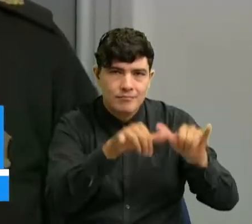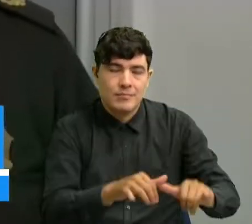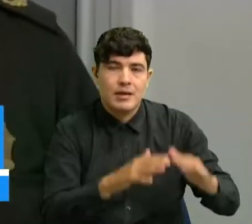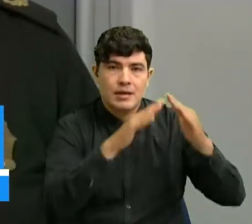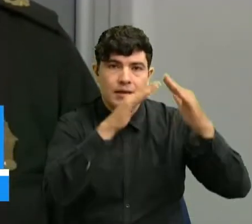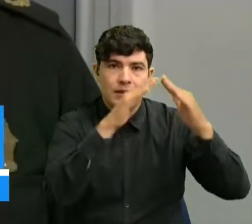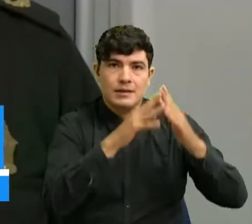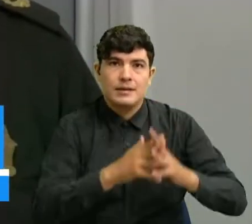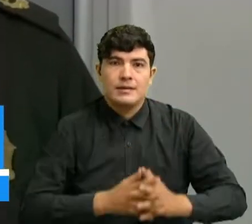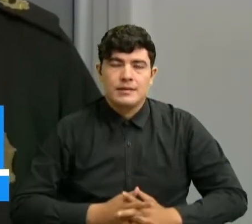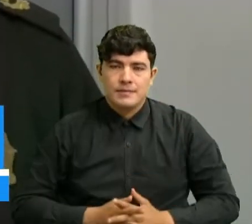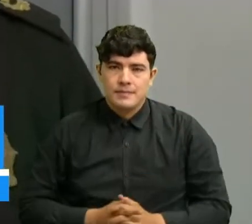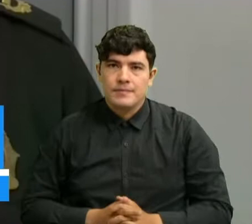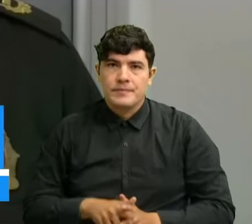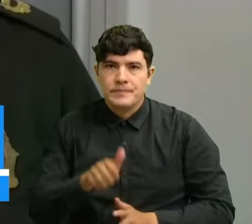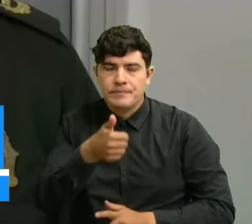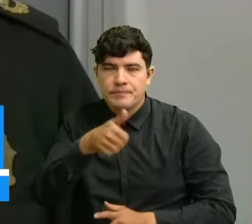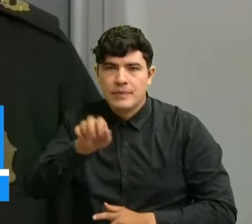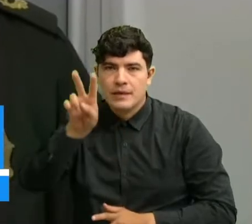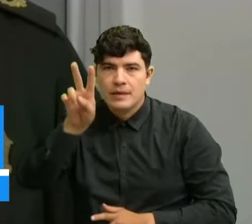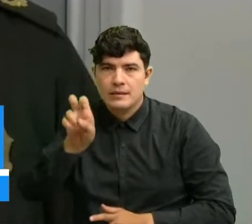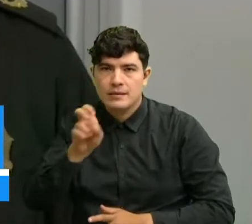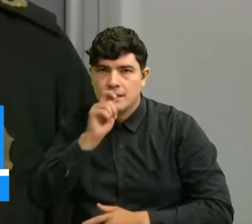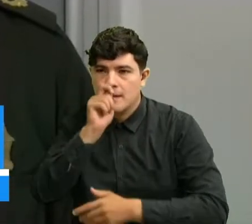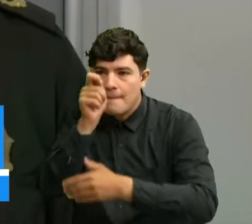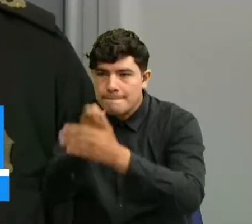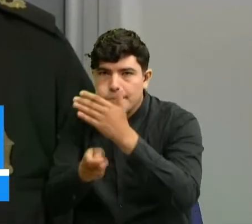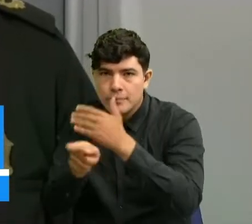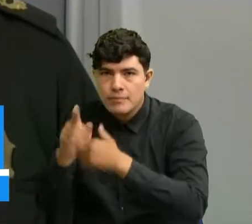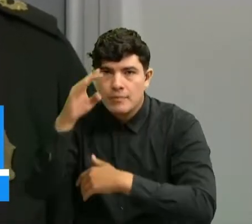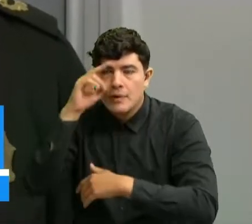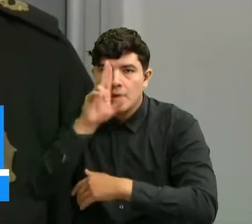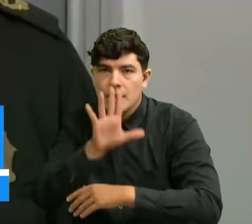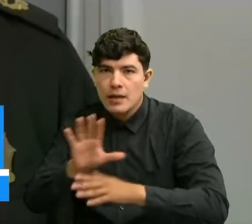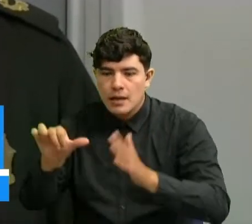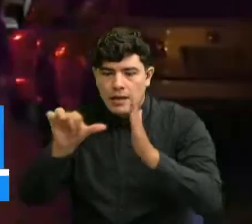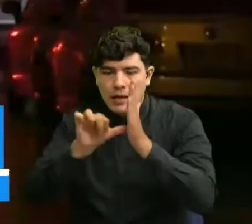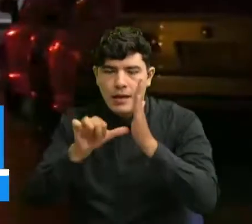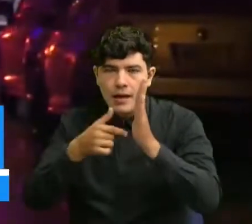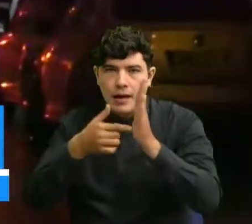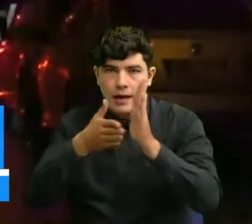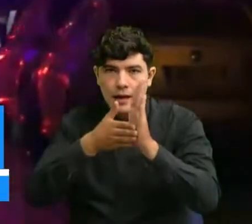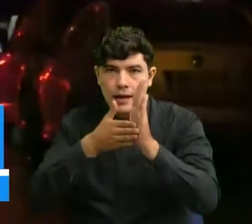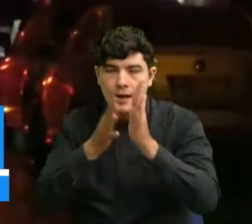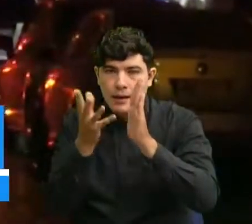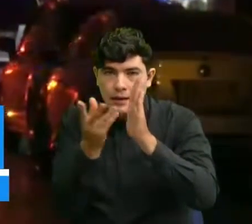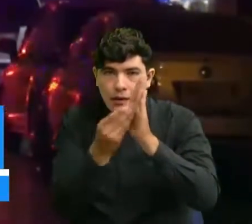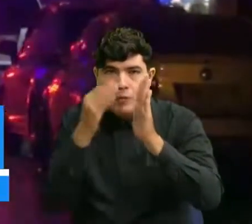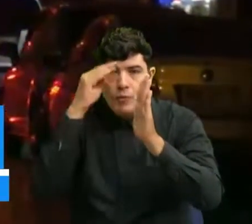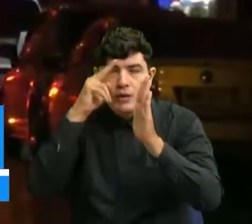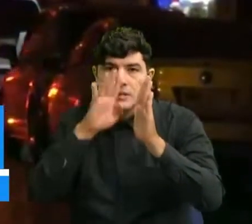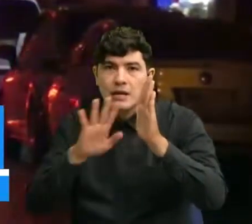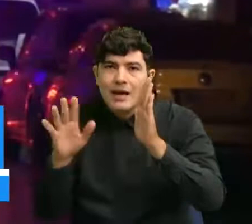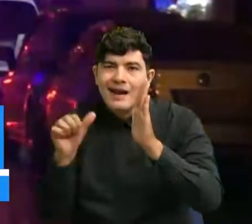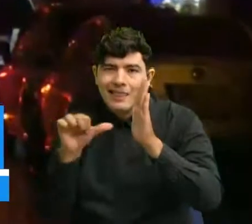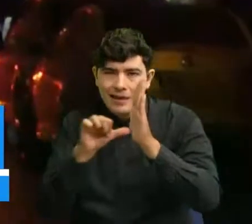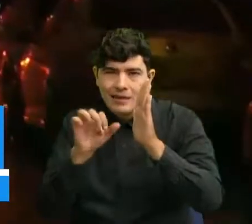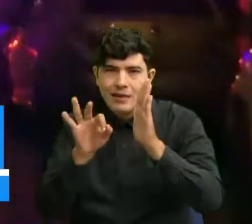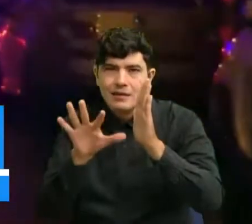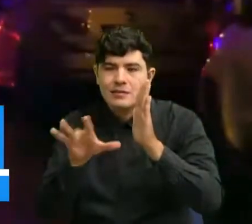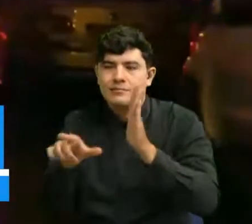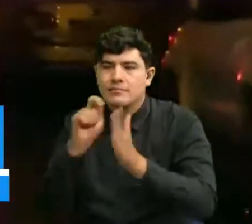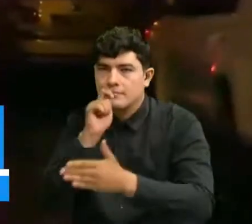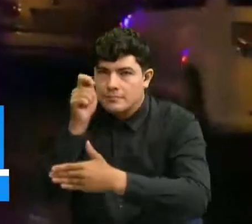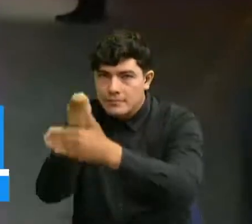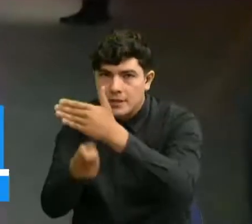realizaron 17 comparendos por el artículo 35. Se realizó un cierre de establecimiento